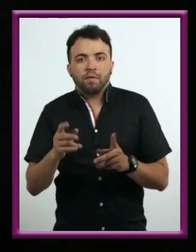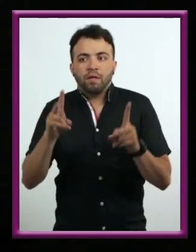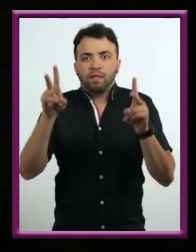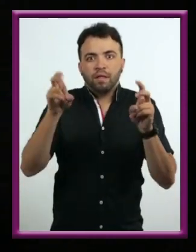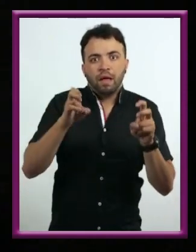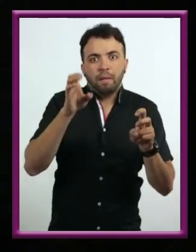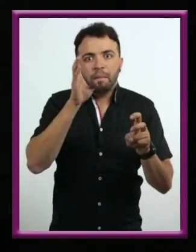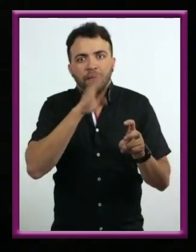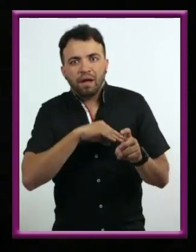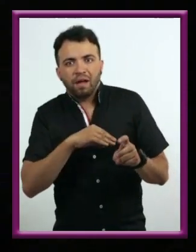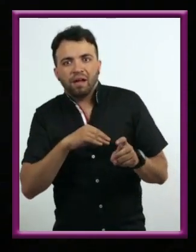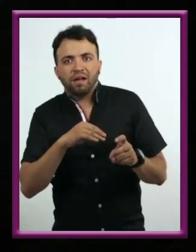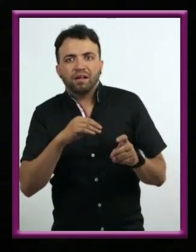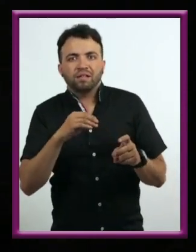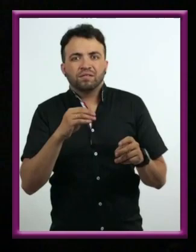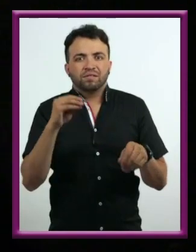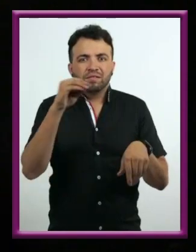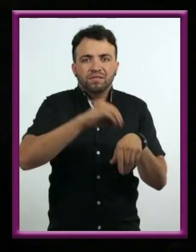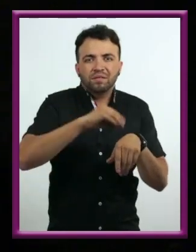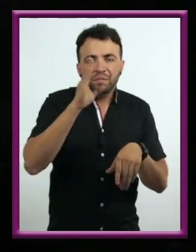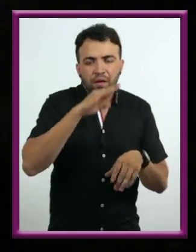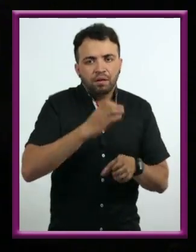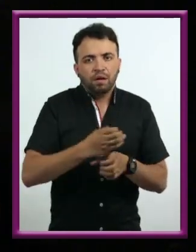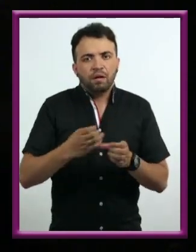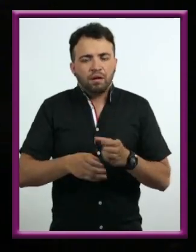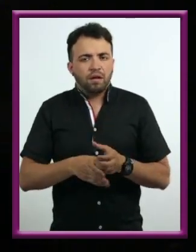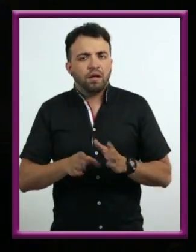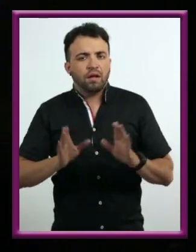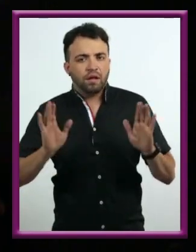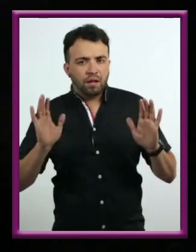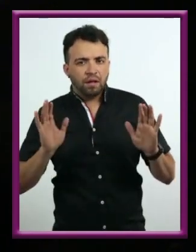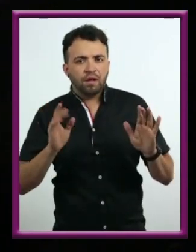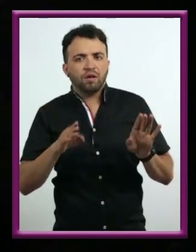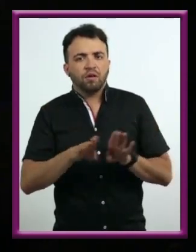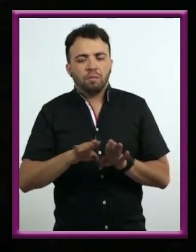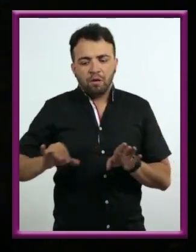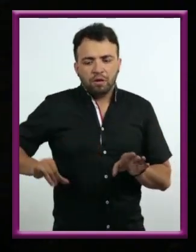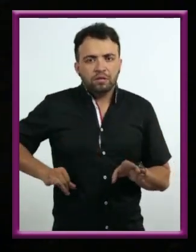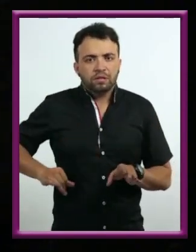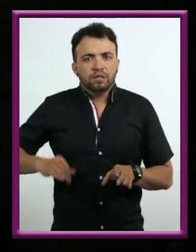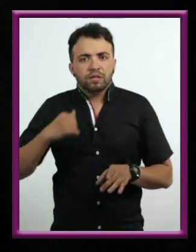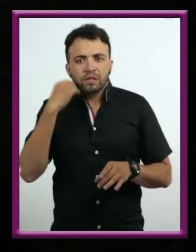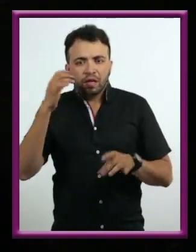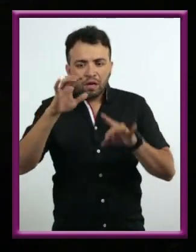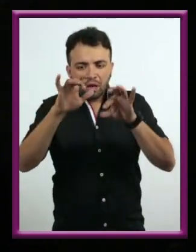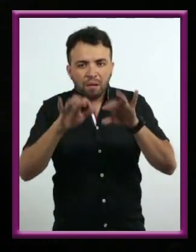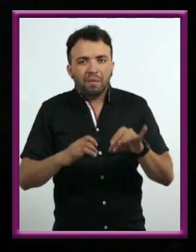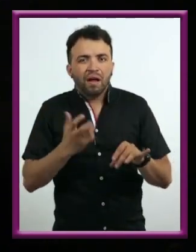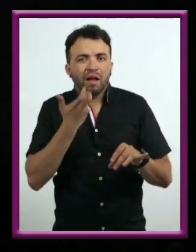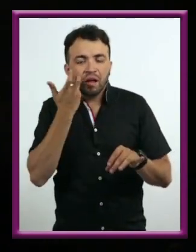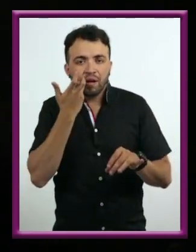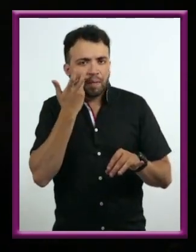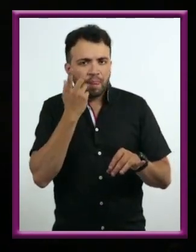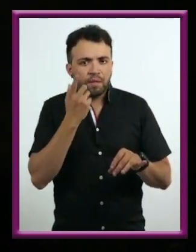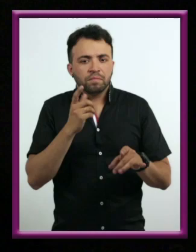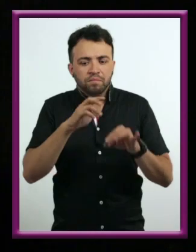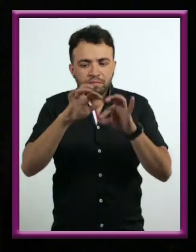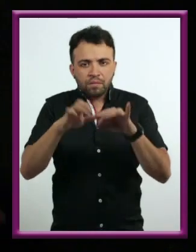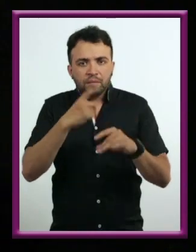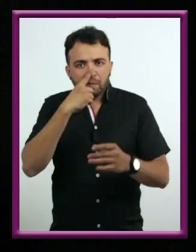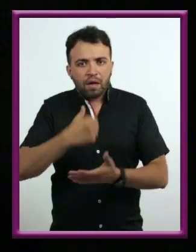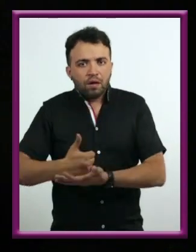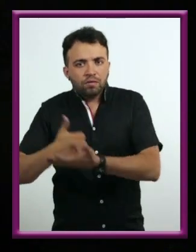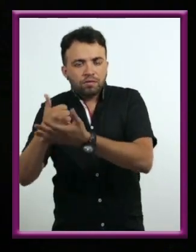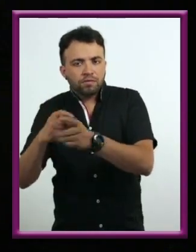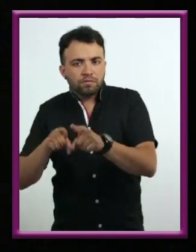bien. Ya me confundí. O sea, él quería ayudar a su hermana, pero para ayudarla tenía que hacer algo que iba a enojar a su mamá. Pero tenía un